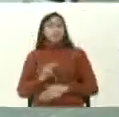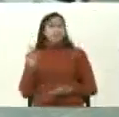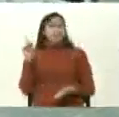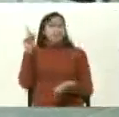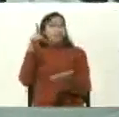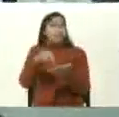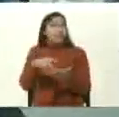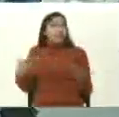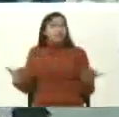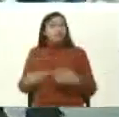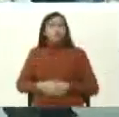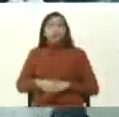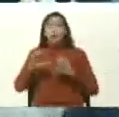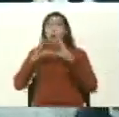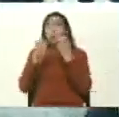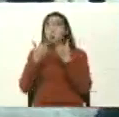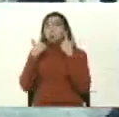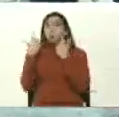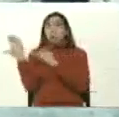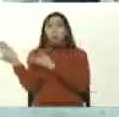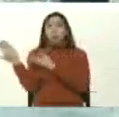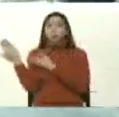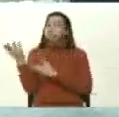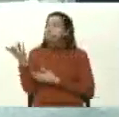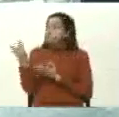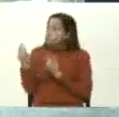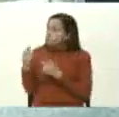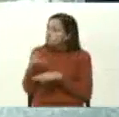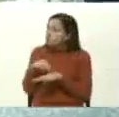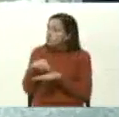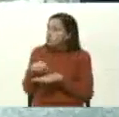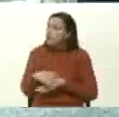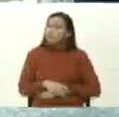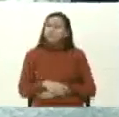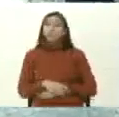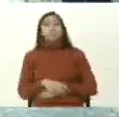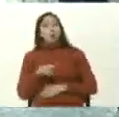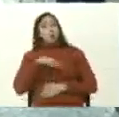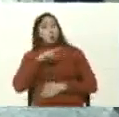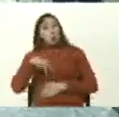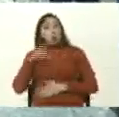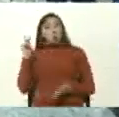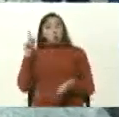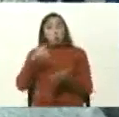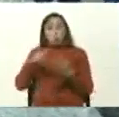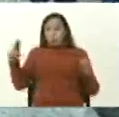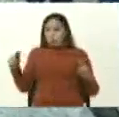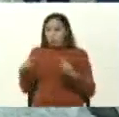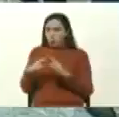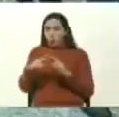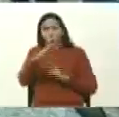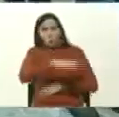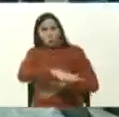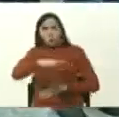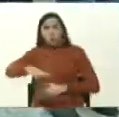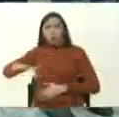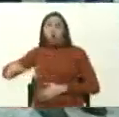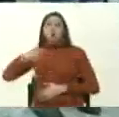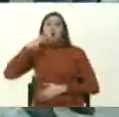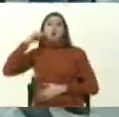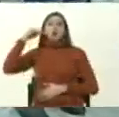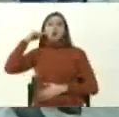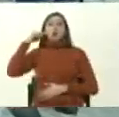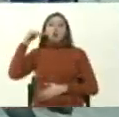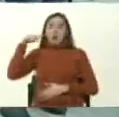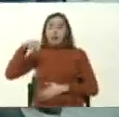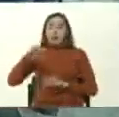aquí a un salón de clase, Yelixa. Cuéntanos. Así es. Bueno, aquí nos encontramos con estos niños y estas niñas en esta